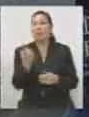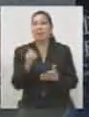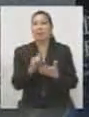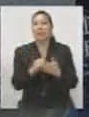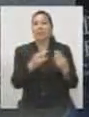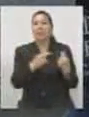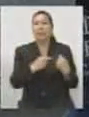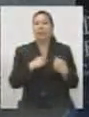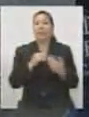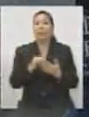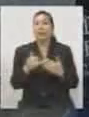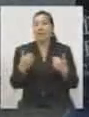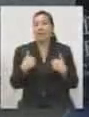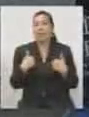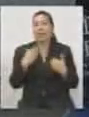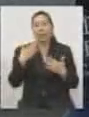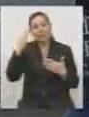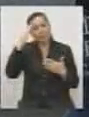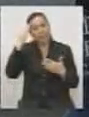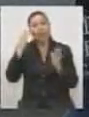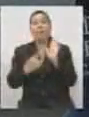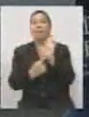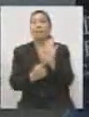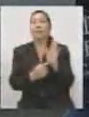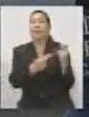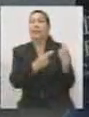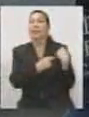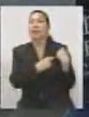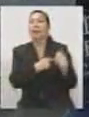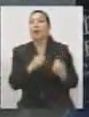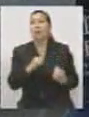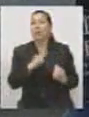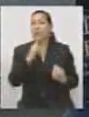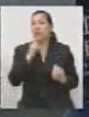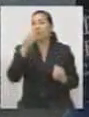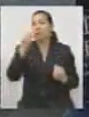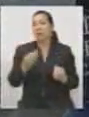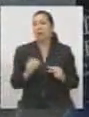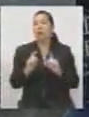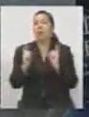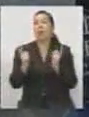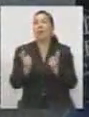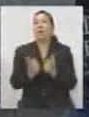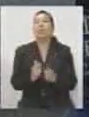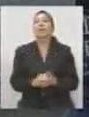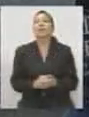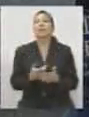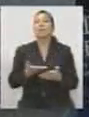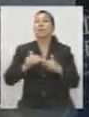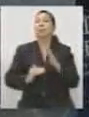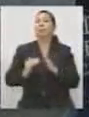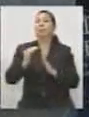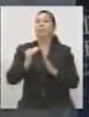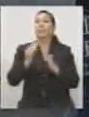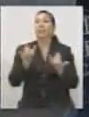absolutamente responsables de lo que está ocurriendo y hay que saber dar la cara frente a responsabilidades. Yo por eso estoy seguro que el Congreso de la República va a estar a la altura de